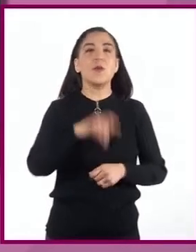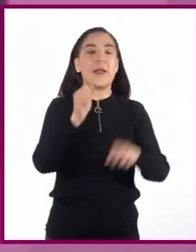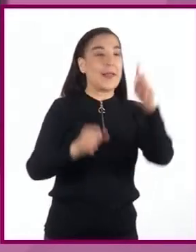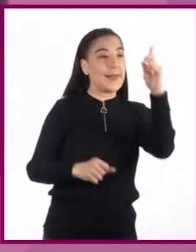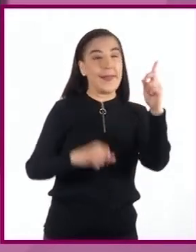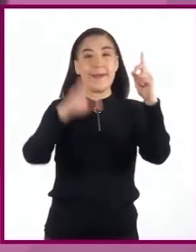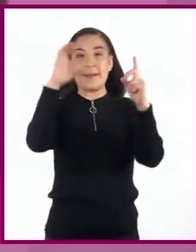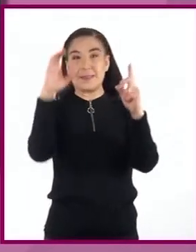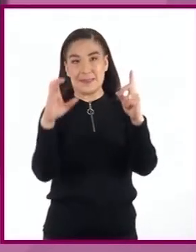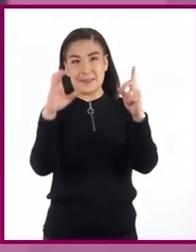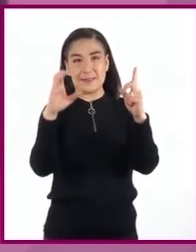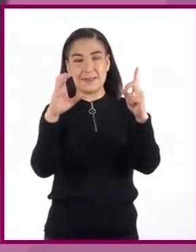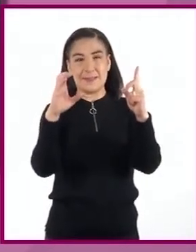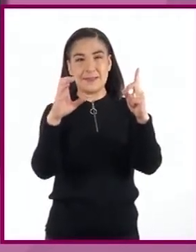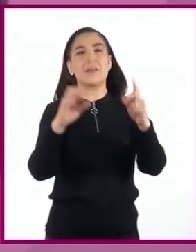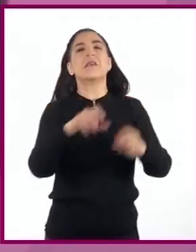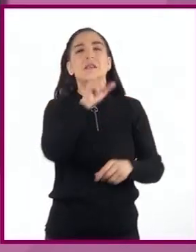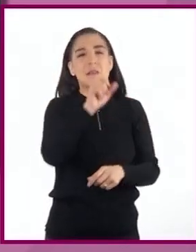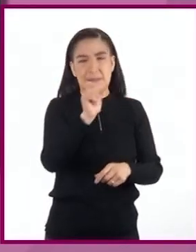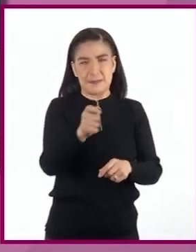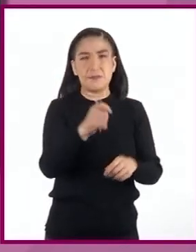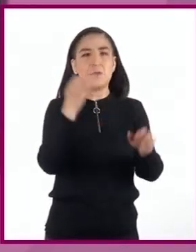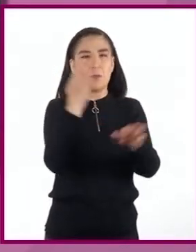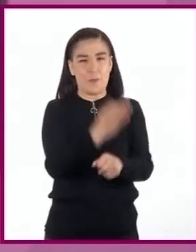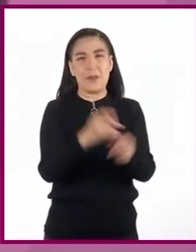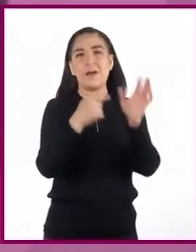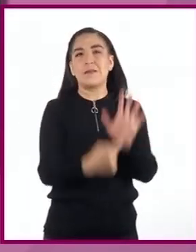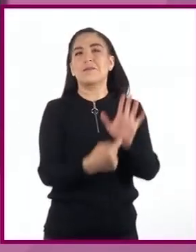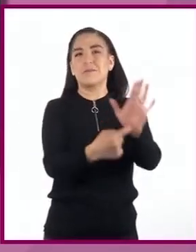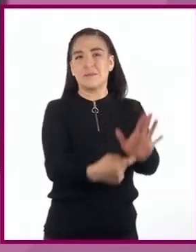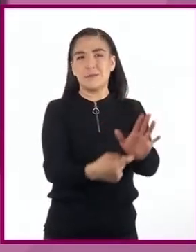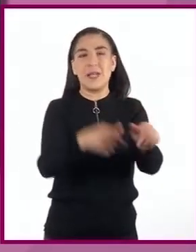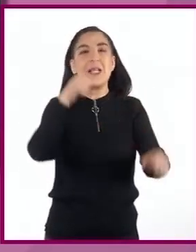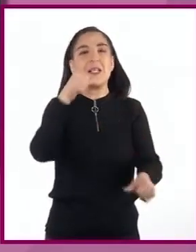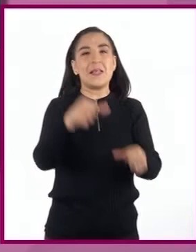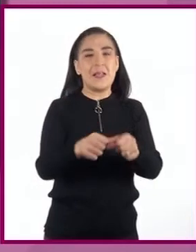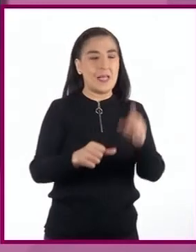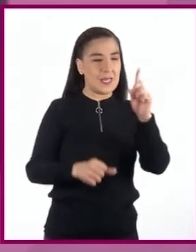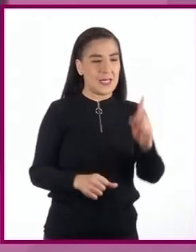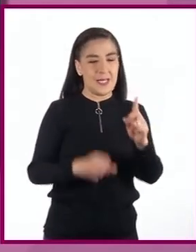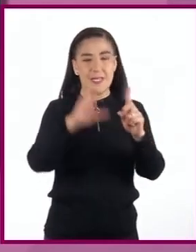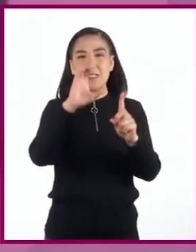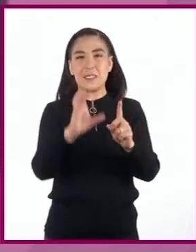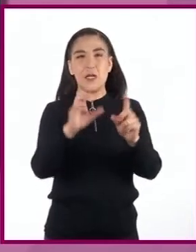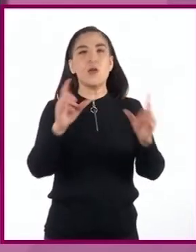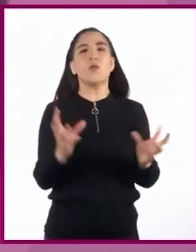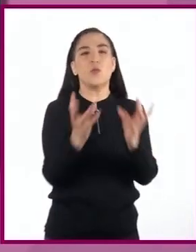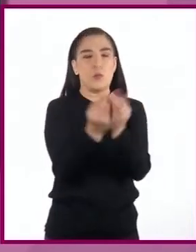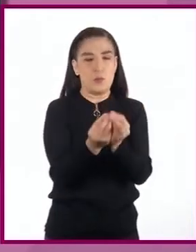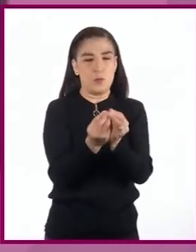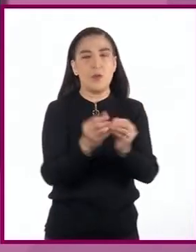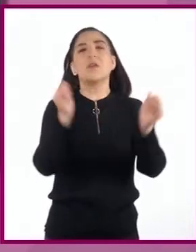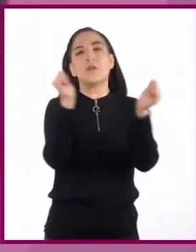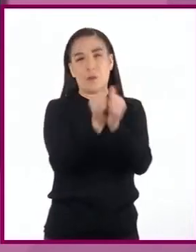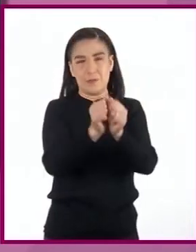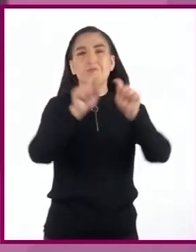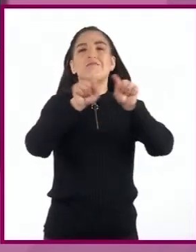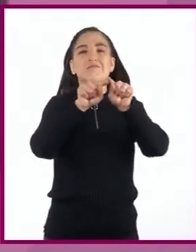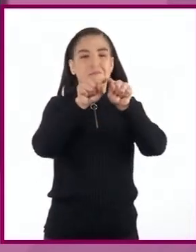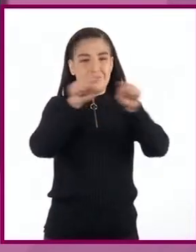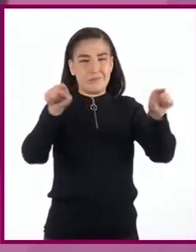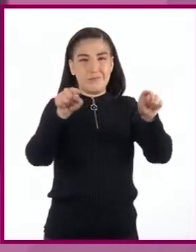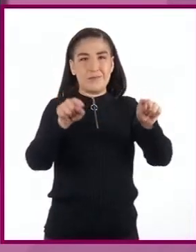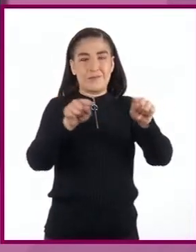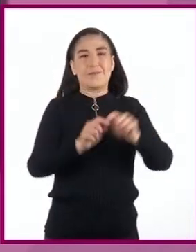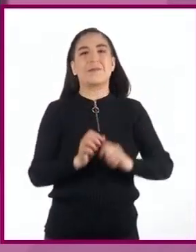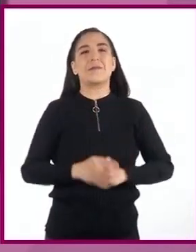D y C, se presenta con las letras D y C juntas con una línea horizontal sobre